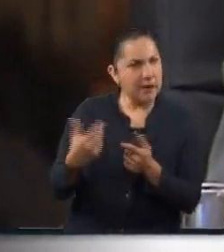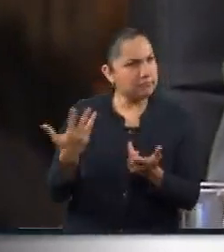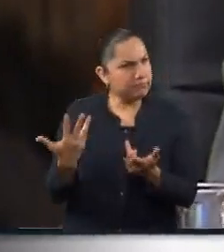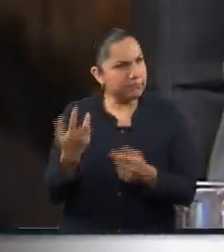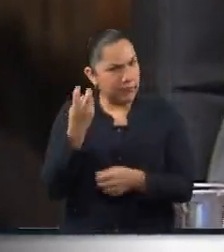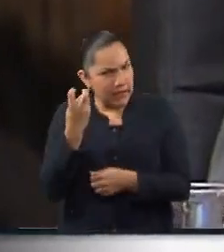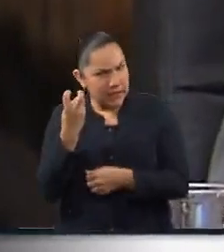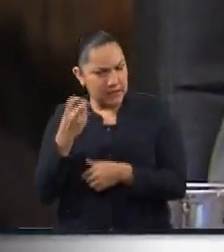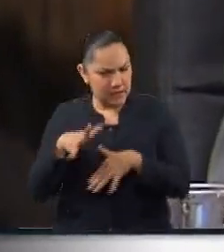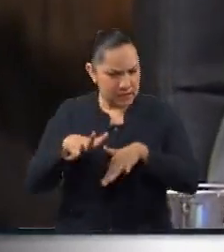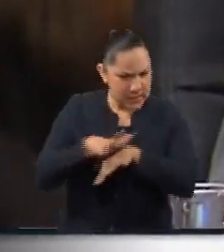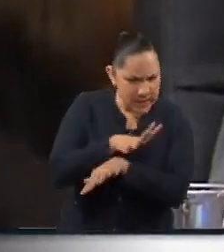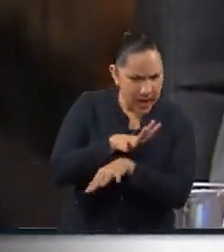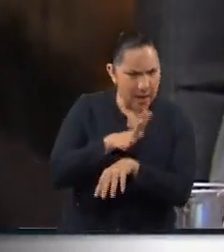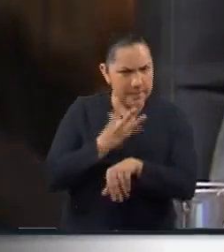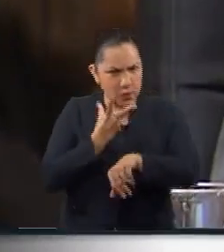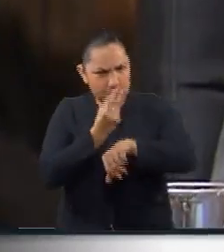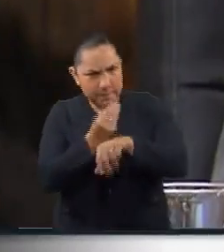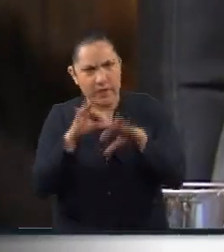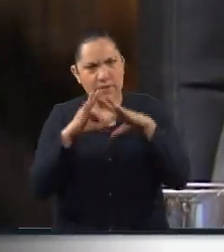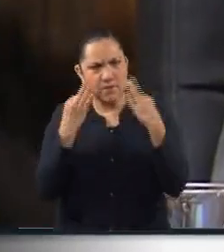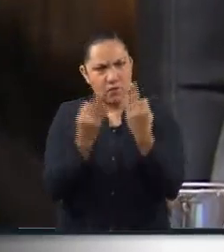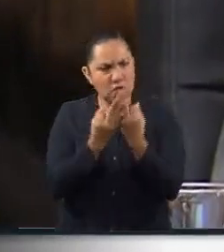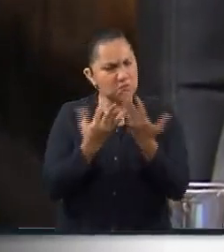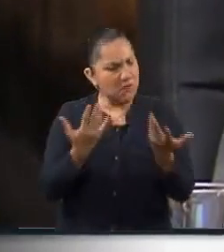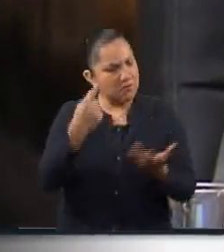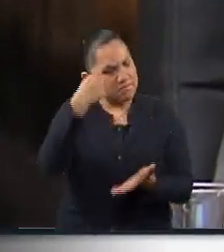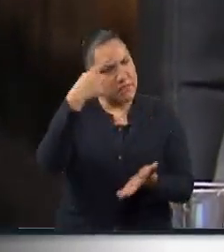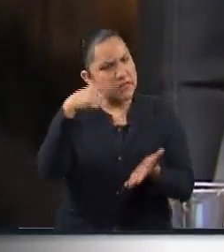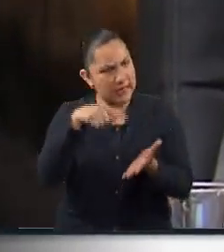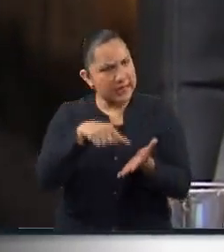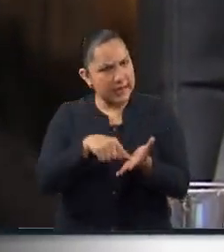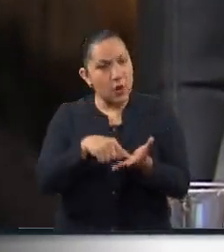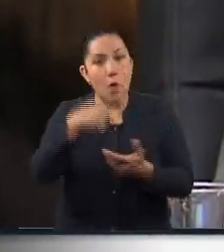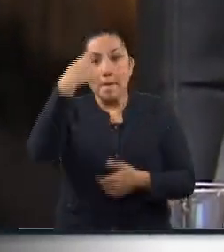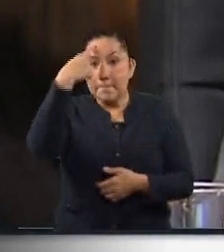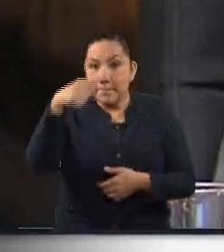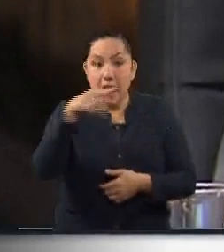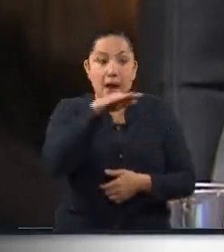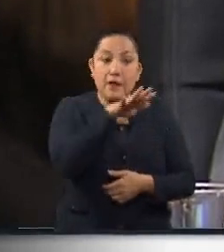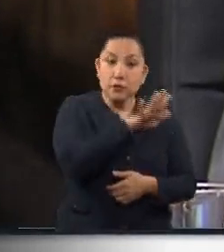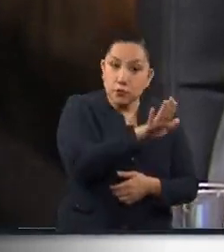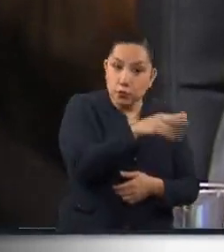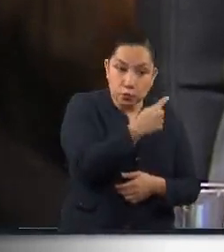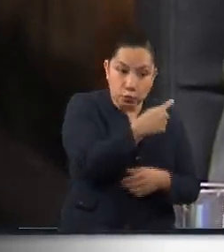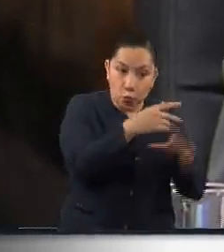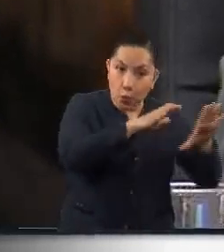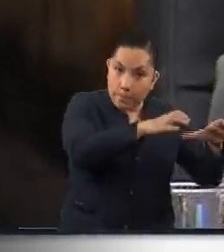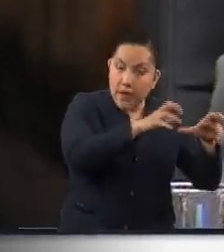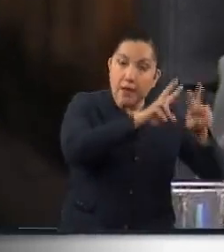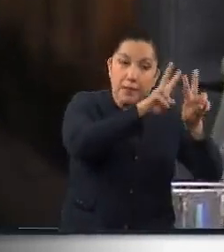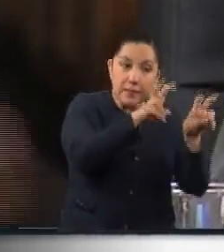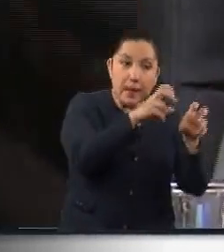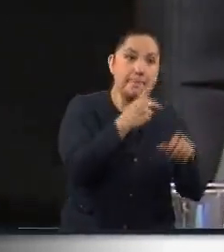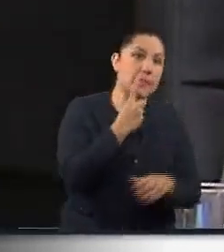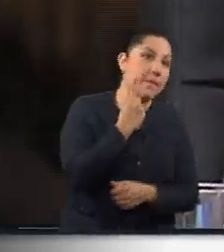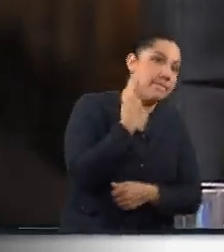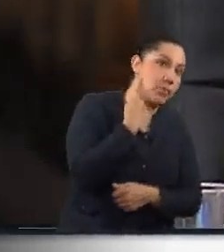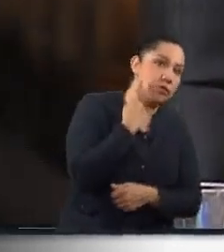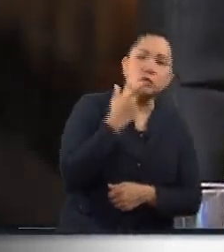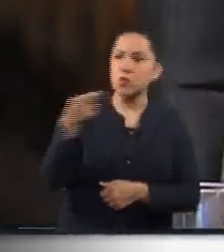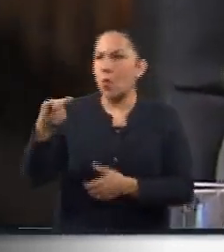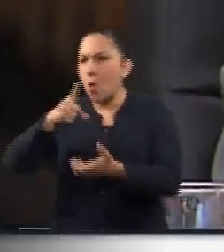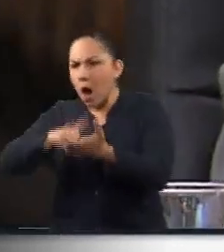ruta de resolver en criterio político no en criterio jurídico constitucional y es en la ruta de